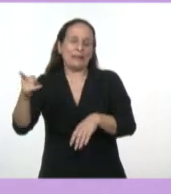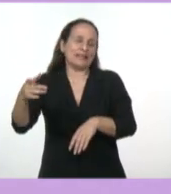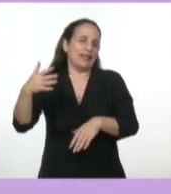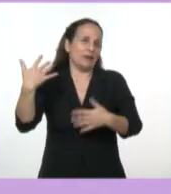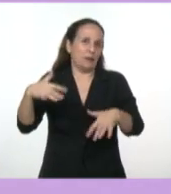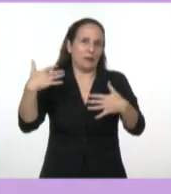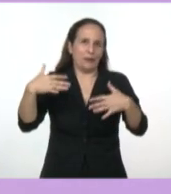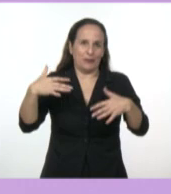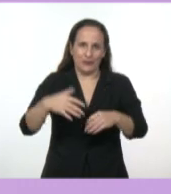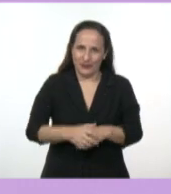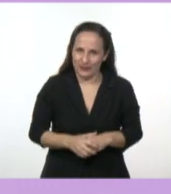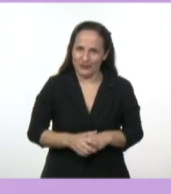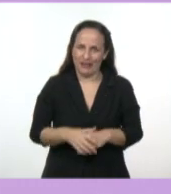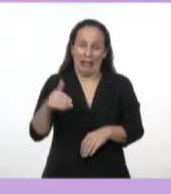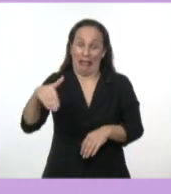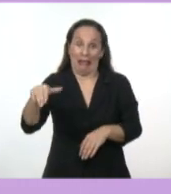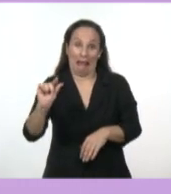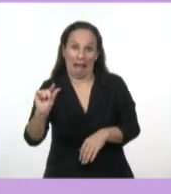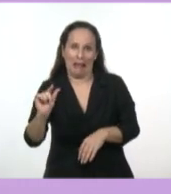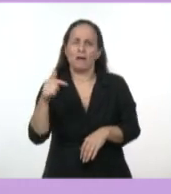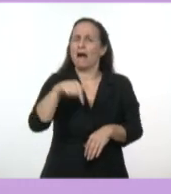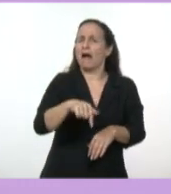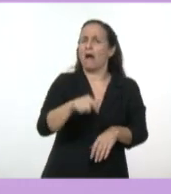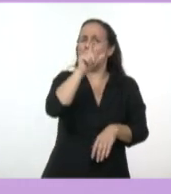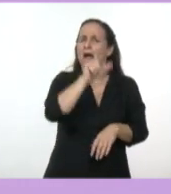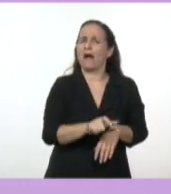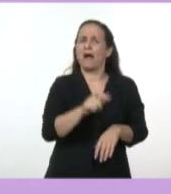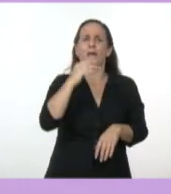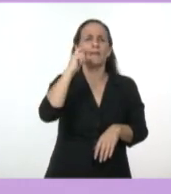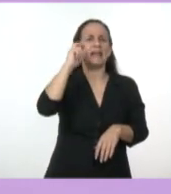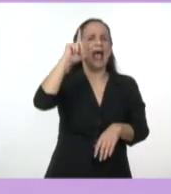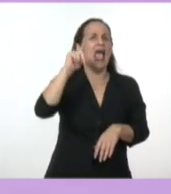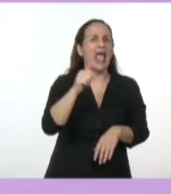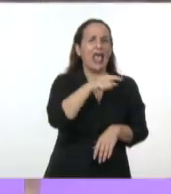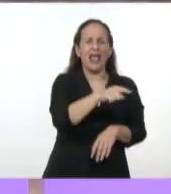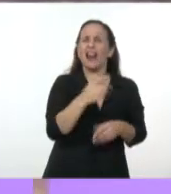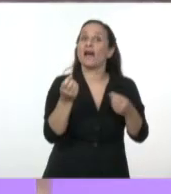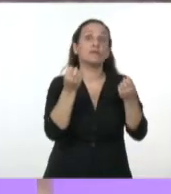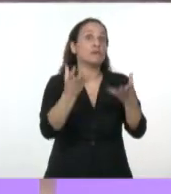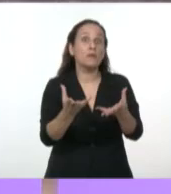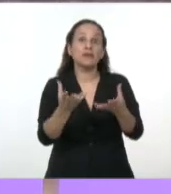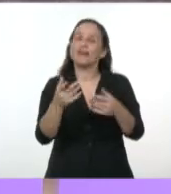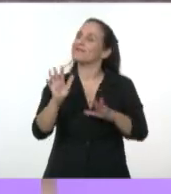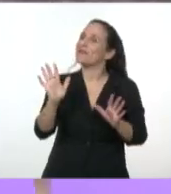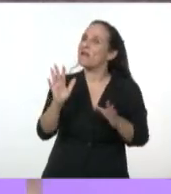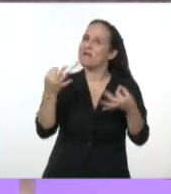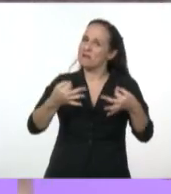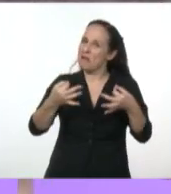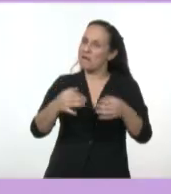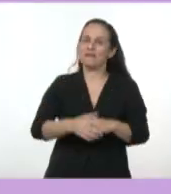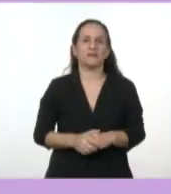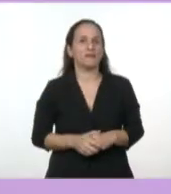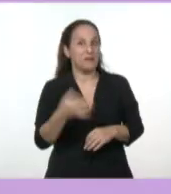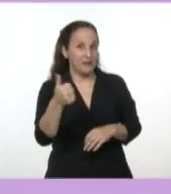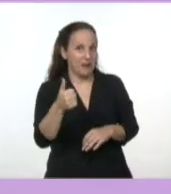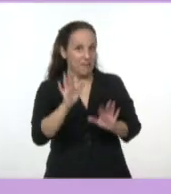dar que hablar. Enseguida nada más. Pero ahora está con nosotros Micaela para hablarnos de lengua y literatura. ¿Cómo estás, Mica? Hola, Ángela. Todo bien, por suerte. ¿Bien? Sí,